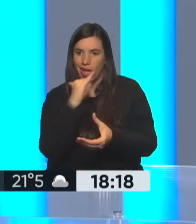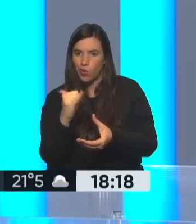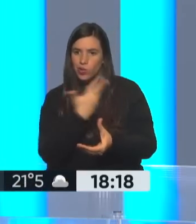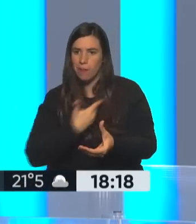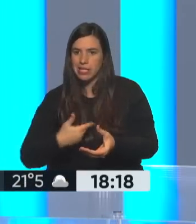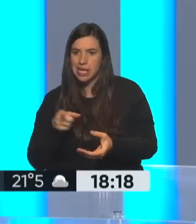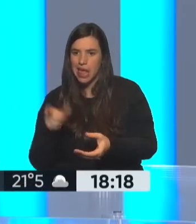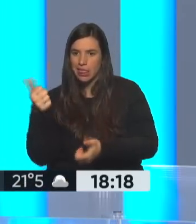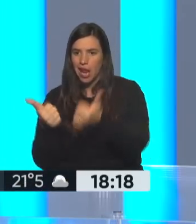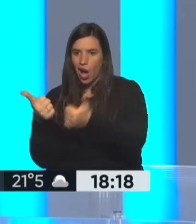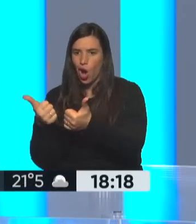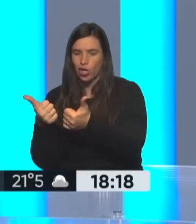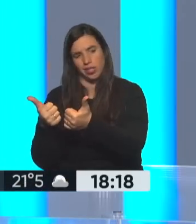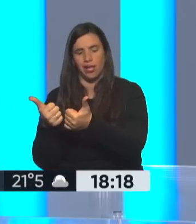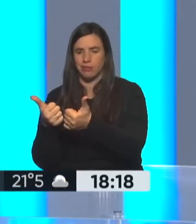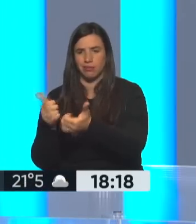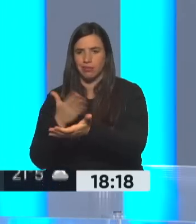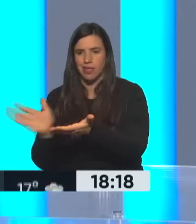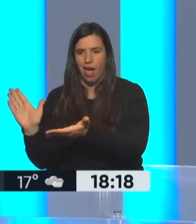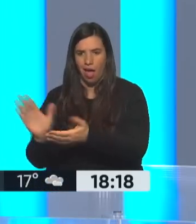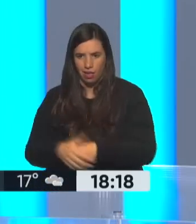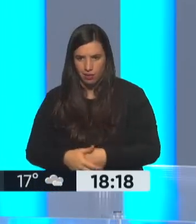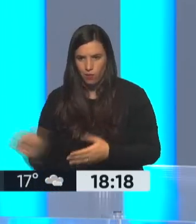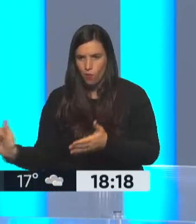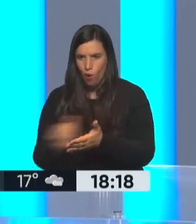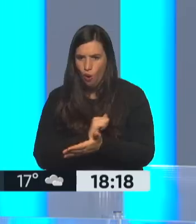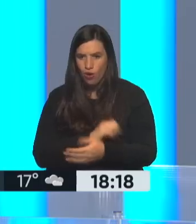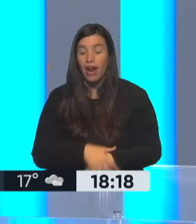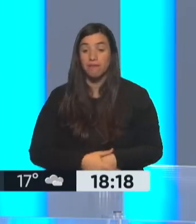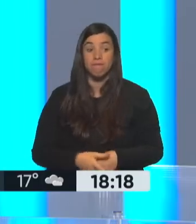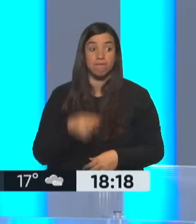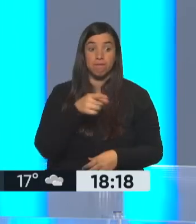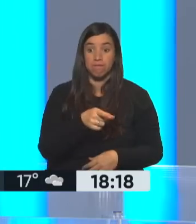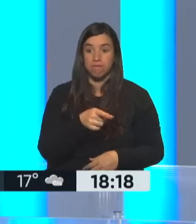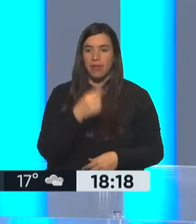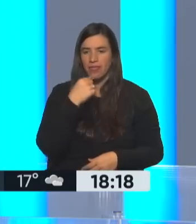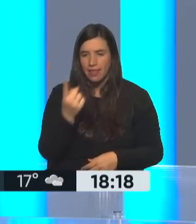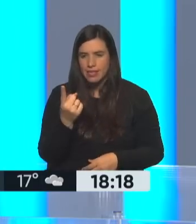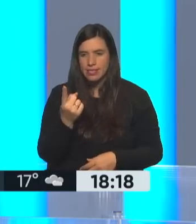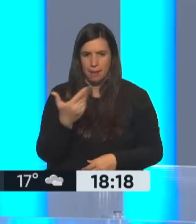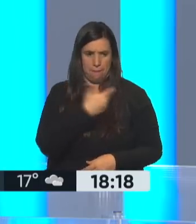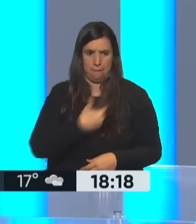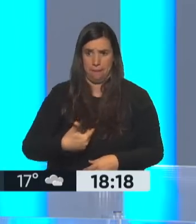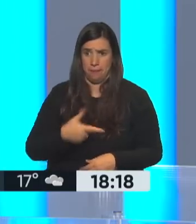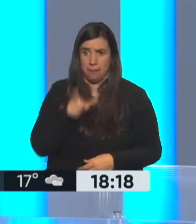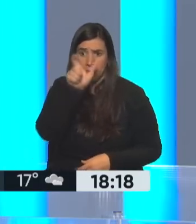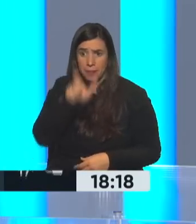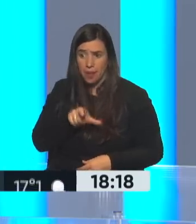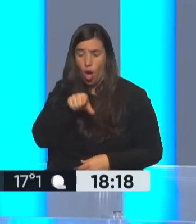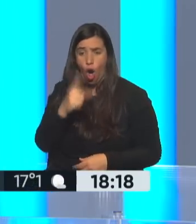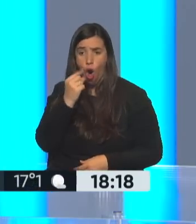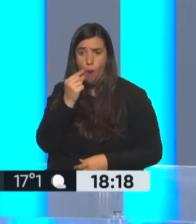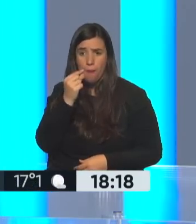Y lo dice un funcionario que hasta hace 15 minutos era el hombre que administraba todo en la Corte Suprema, de una gravedad